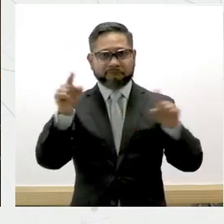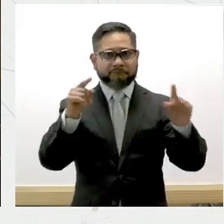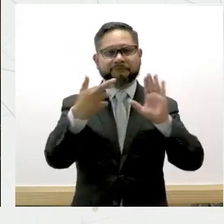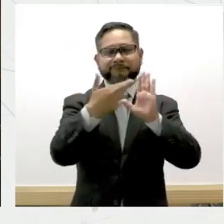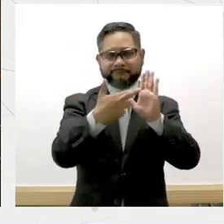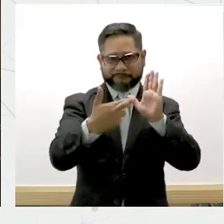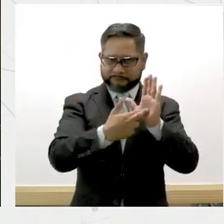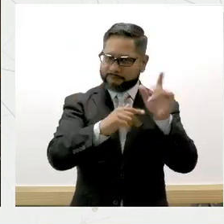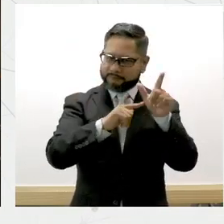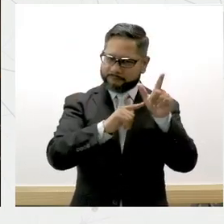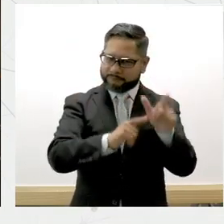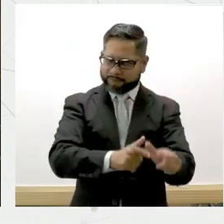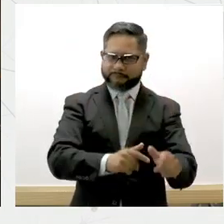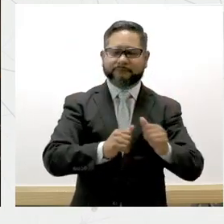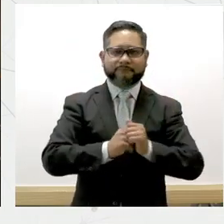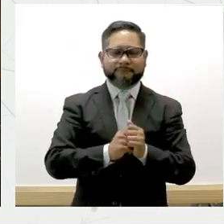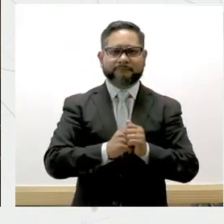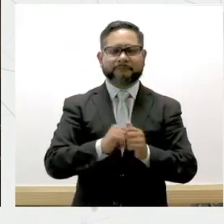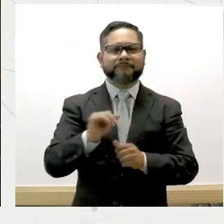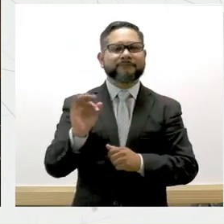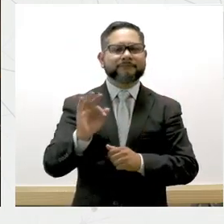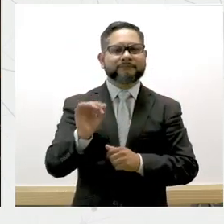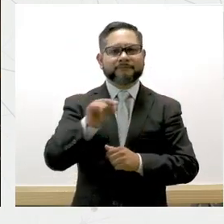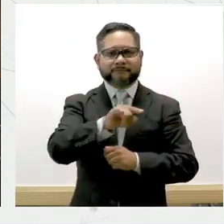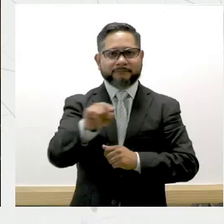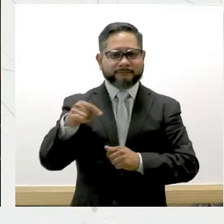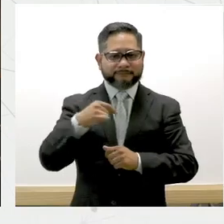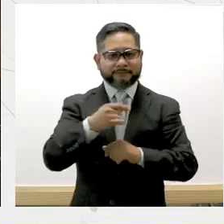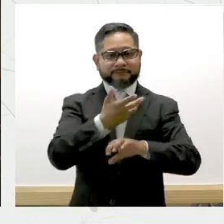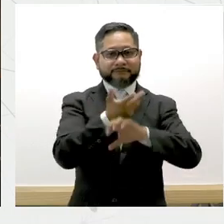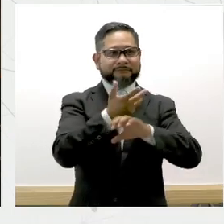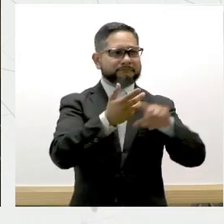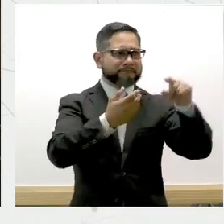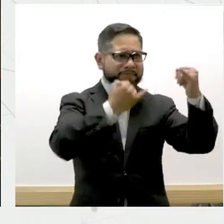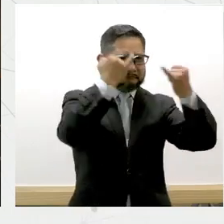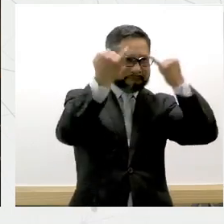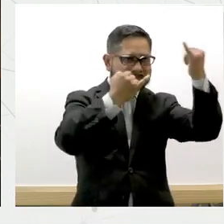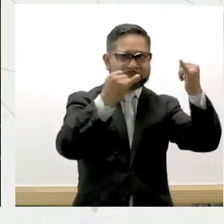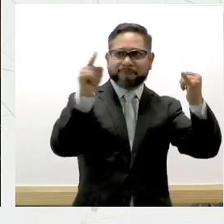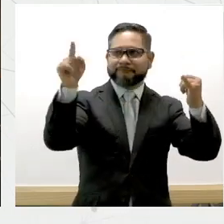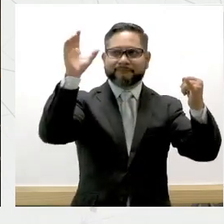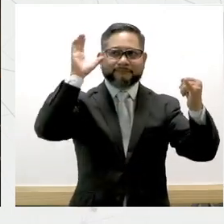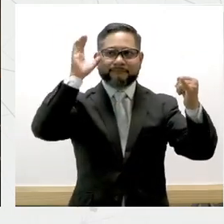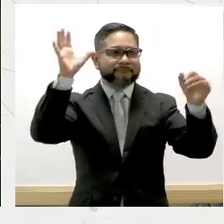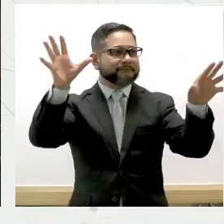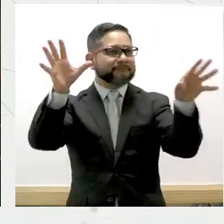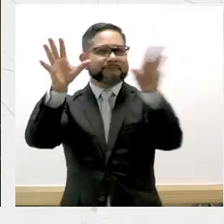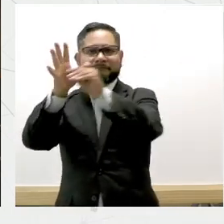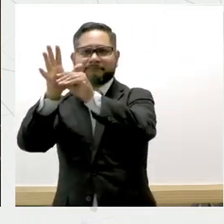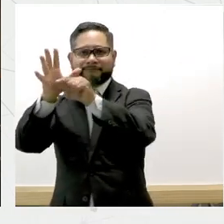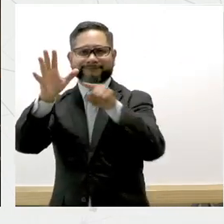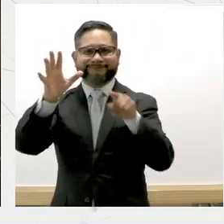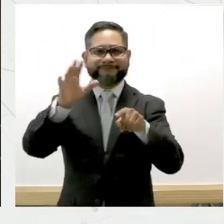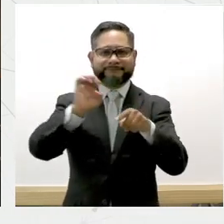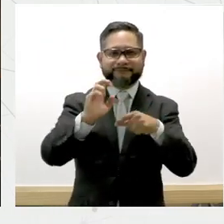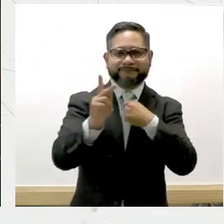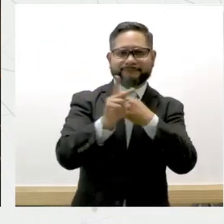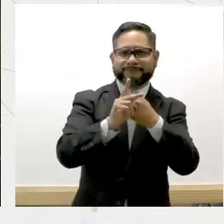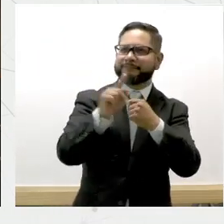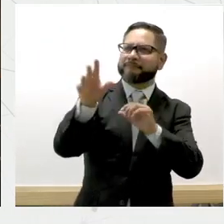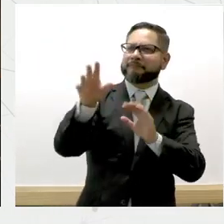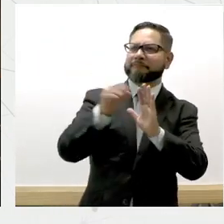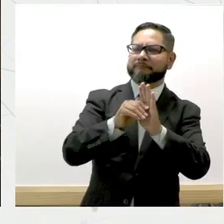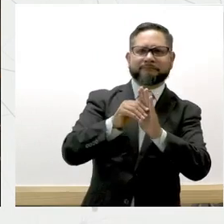Saben ustedes que se suele decir que Estados Unidos inventa, China copia y Europa regula. Bueno, esto es como una simplificación, ¿no?, de